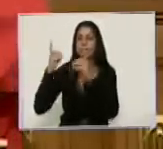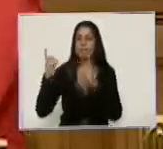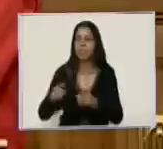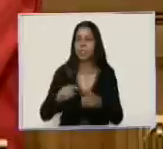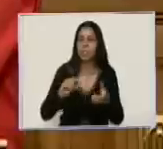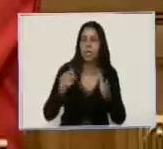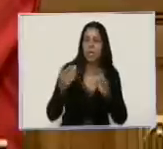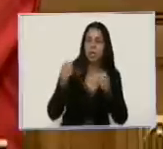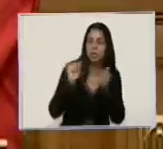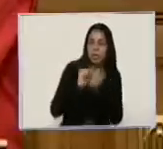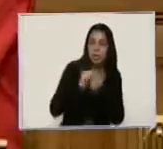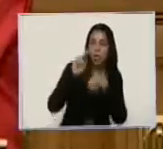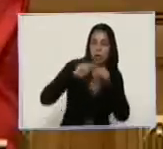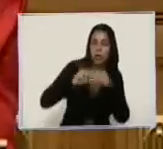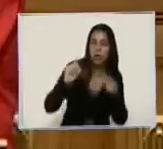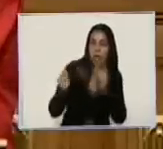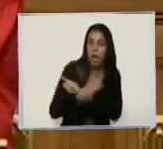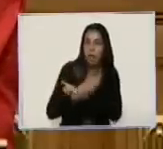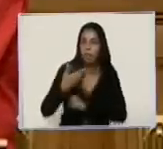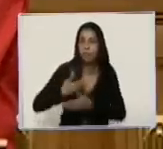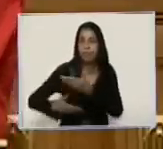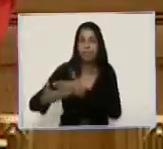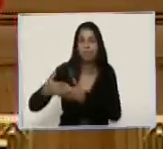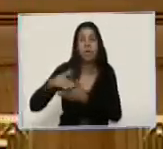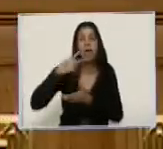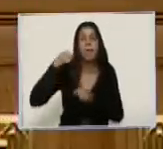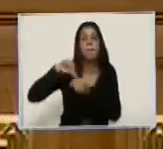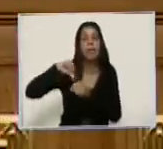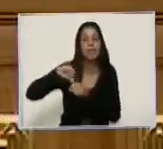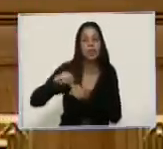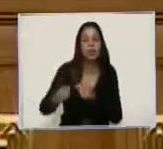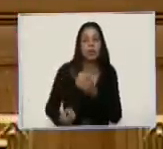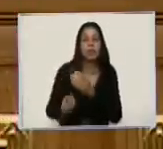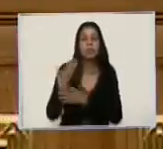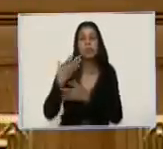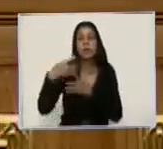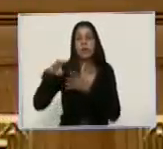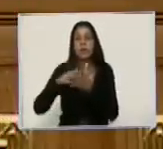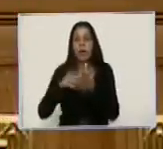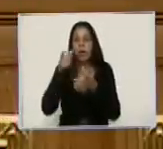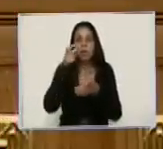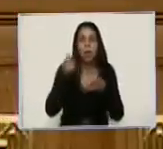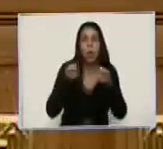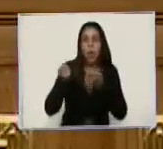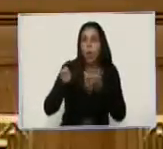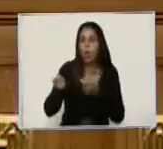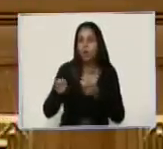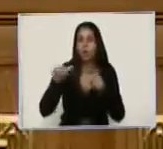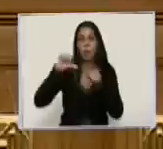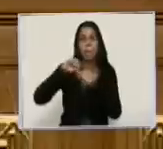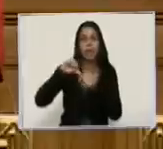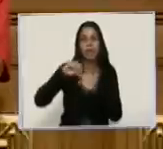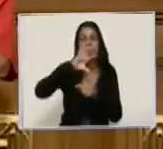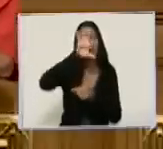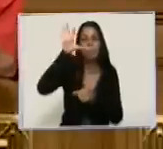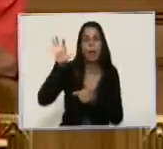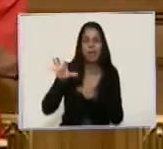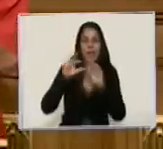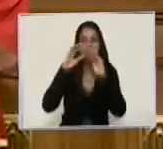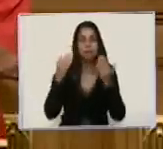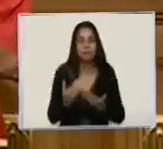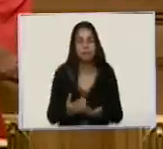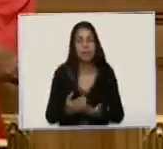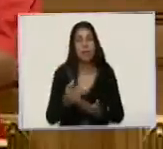petróleo y crean unos servicios de inteligencia para control de reservas y seguridad en